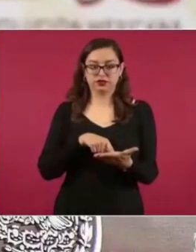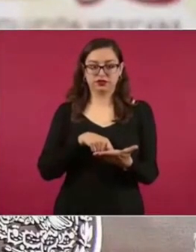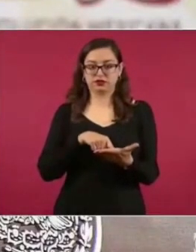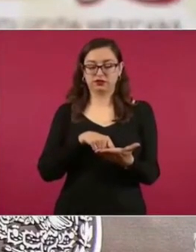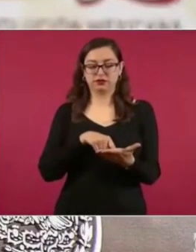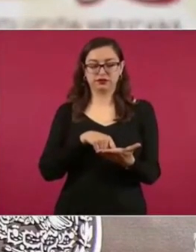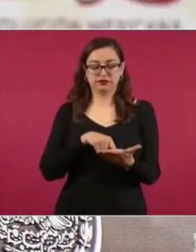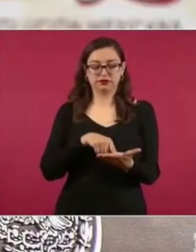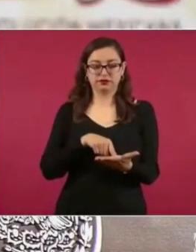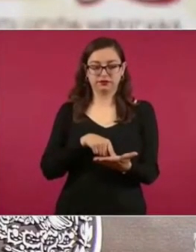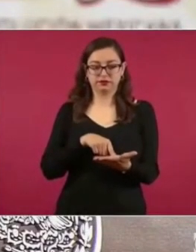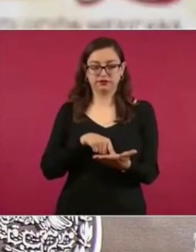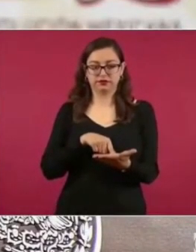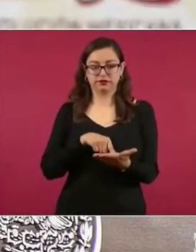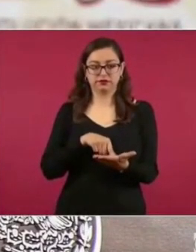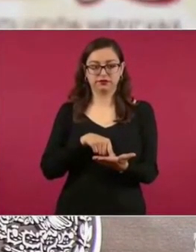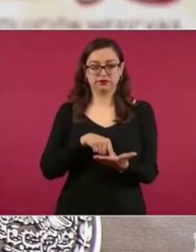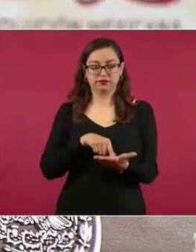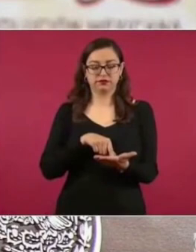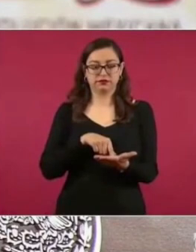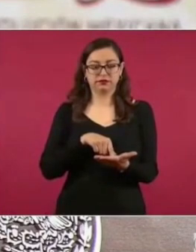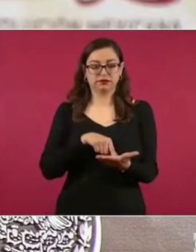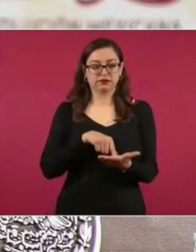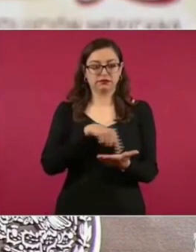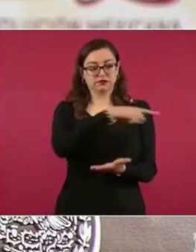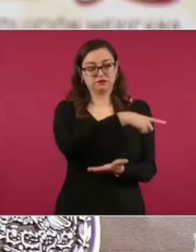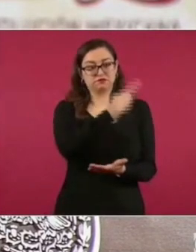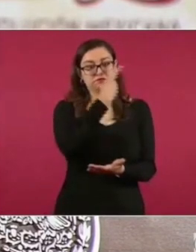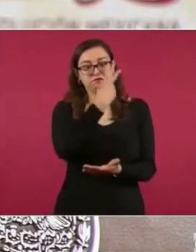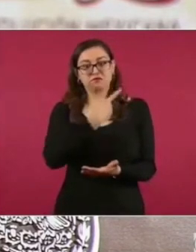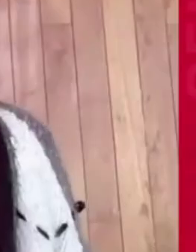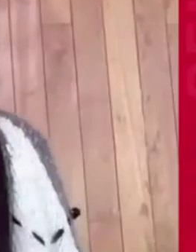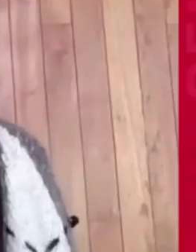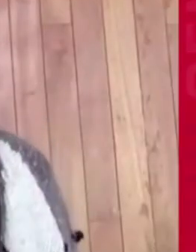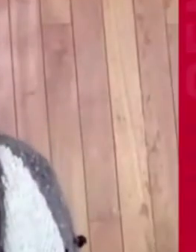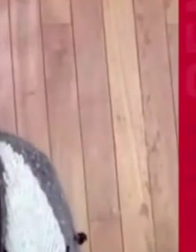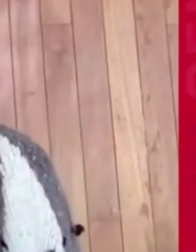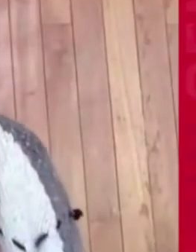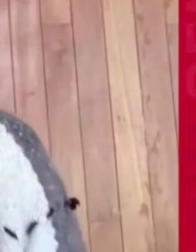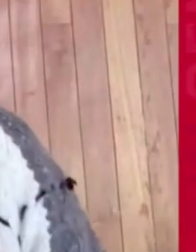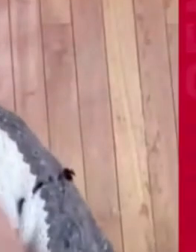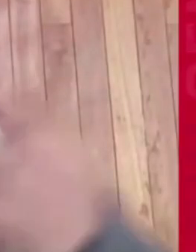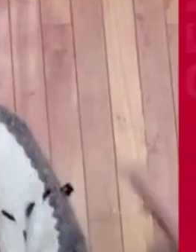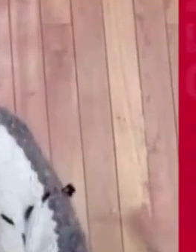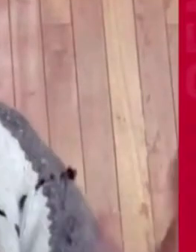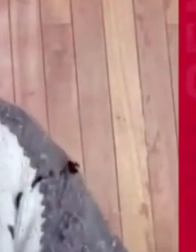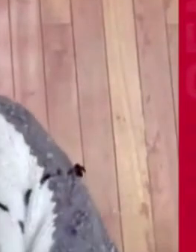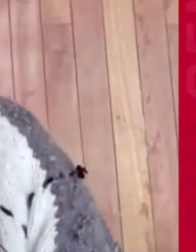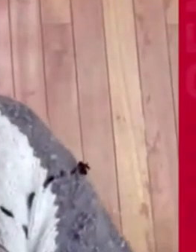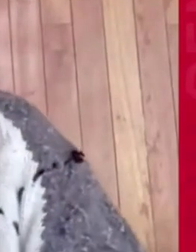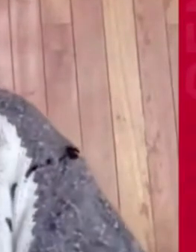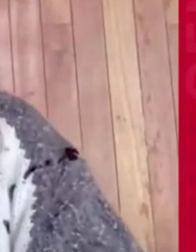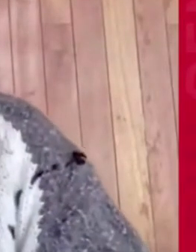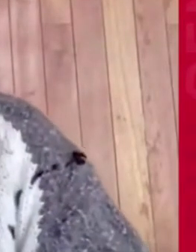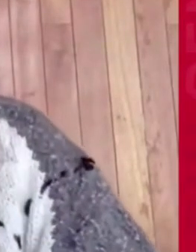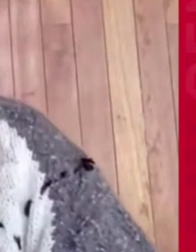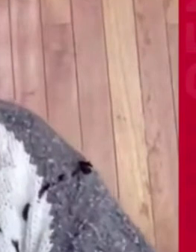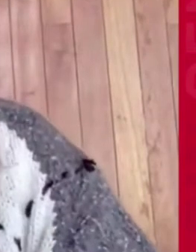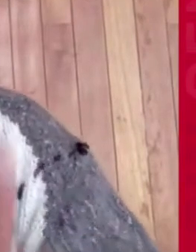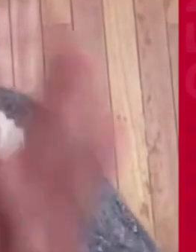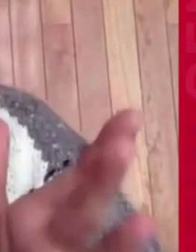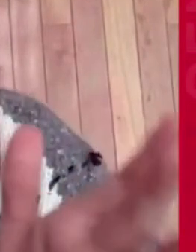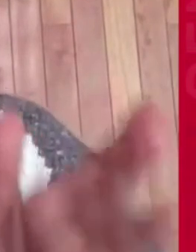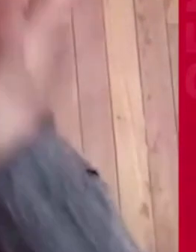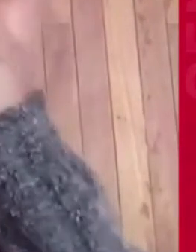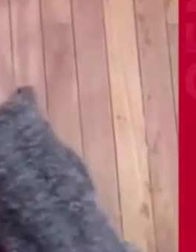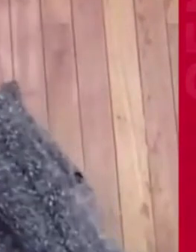fue un video ahí que subió a sus redes sociales. Entonces es obvio que hay una salida de Tatiana por